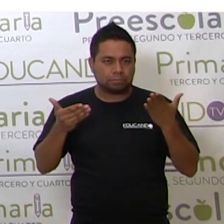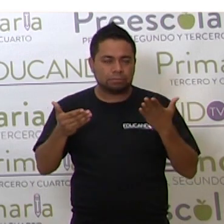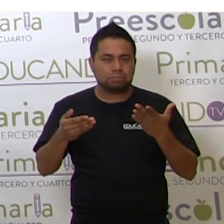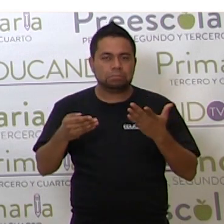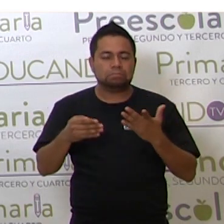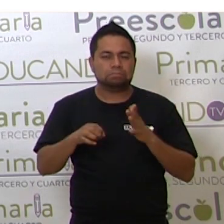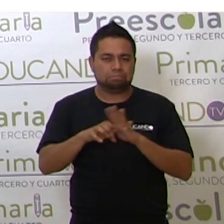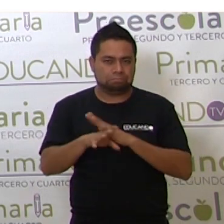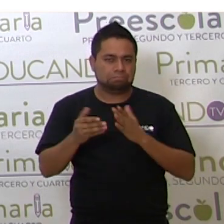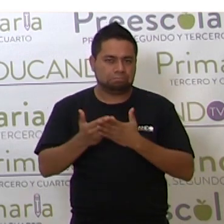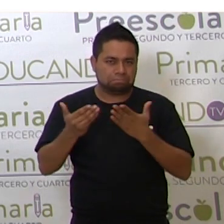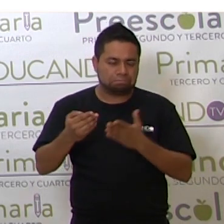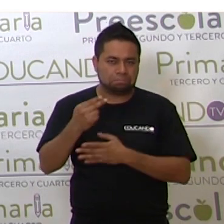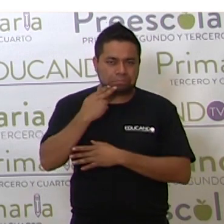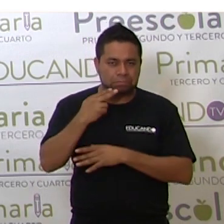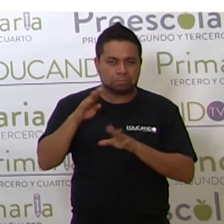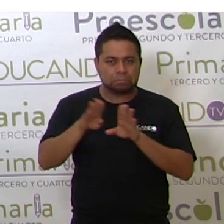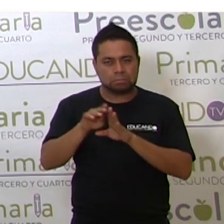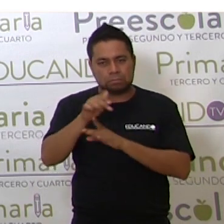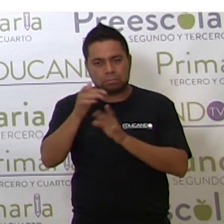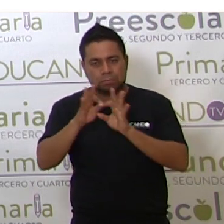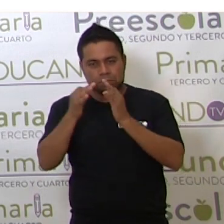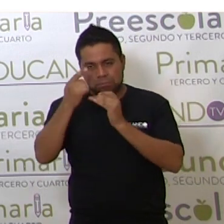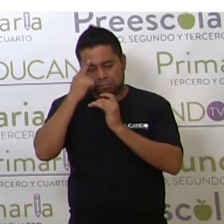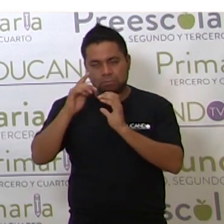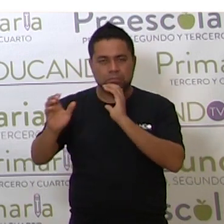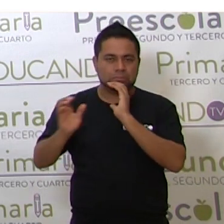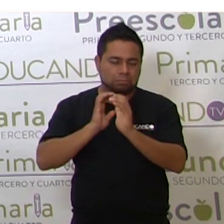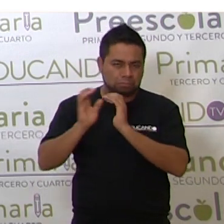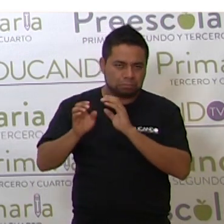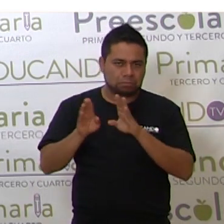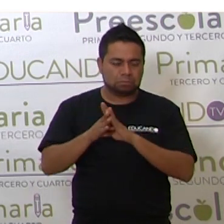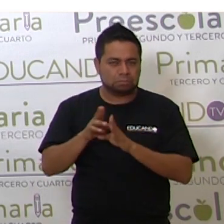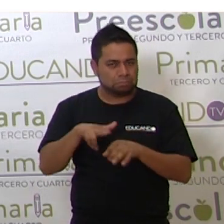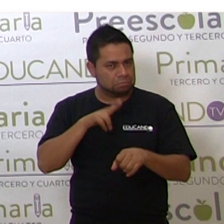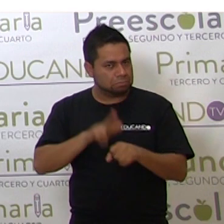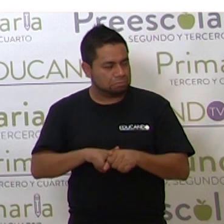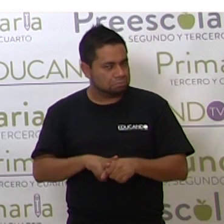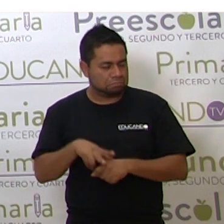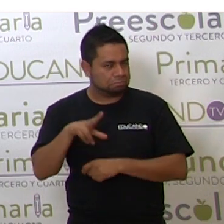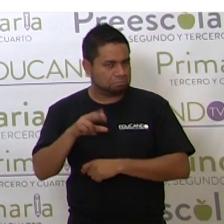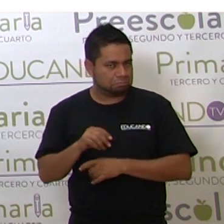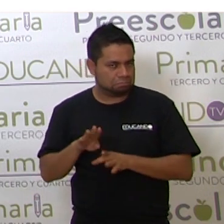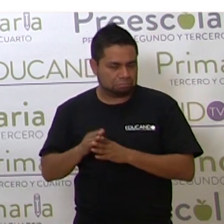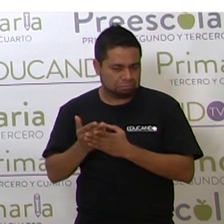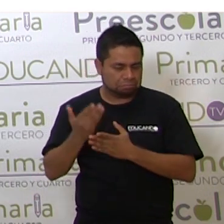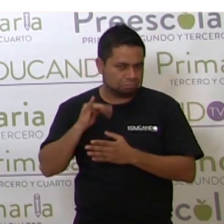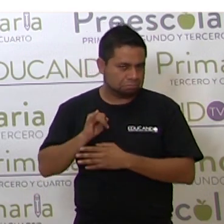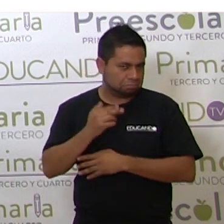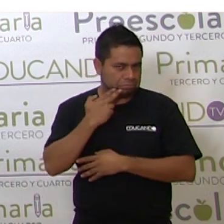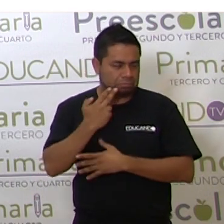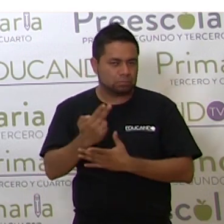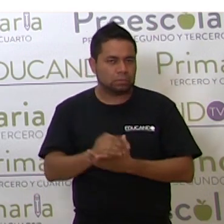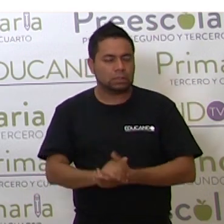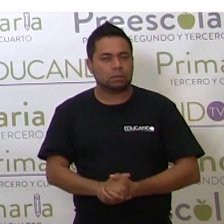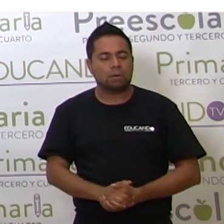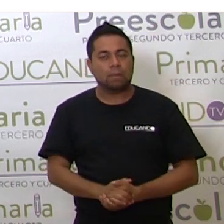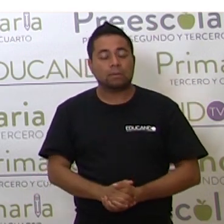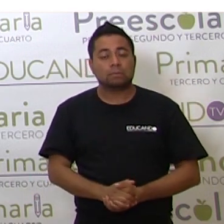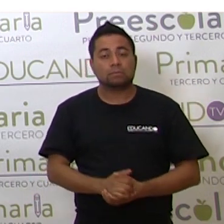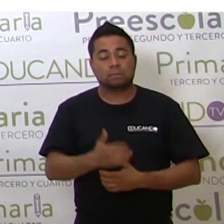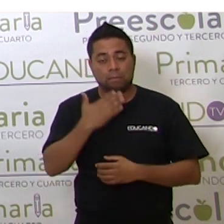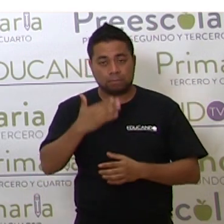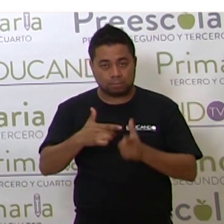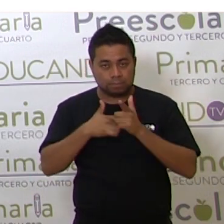se ocupa como otra forma de comunicar ya no tan común como anteriormente bien seguimos